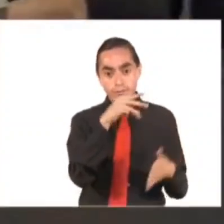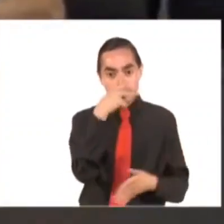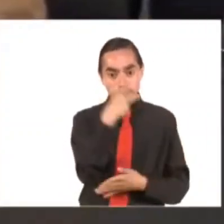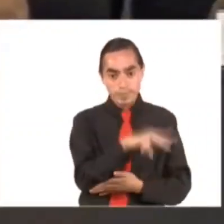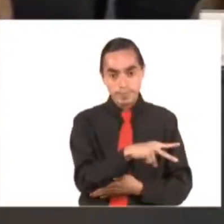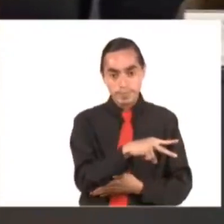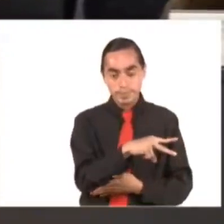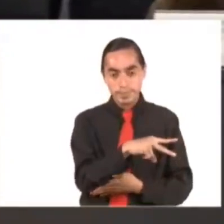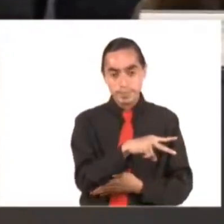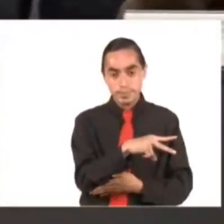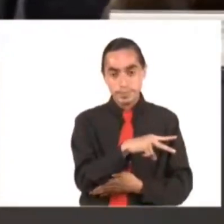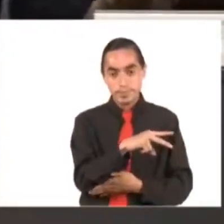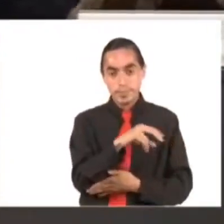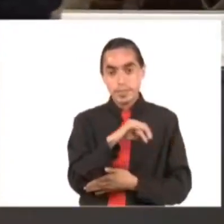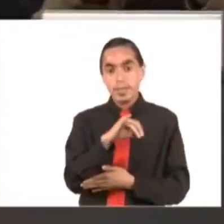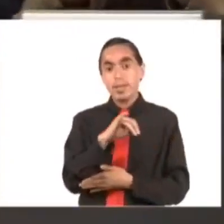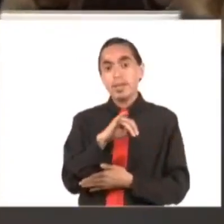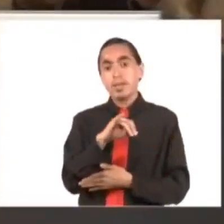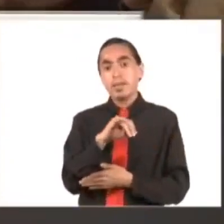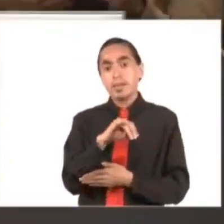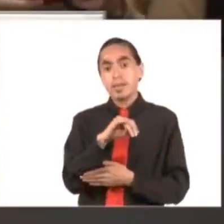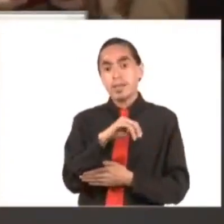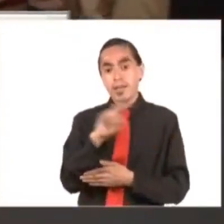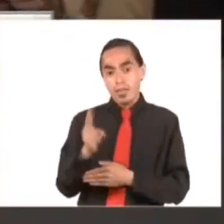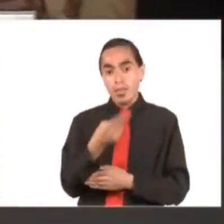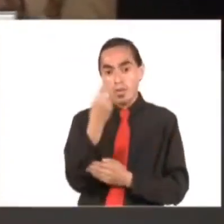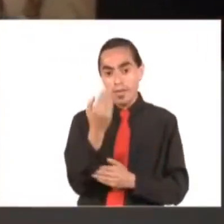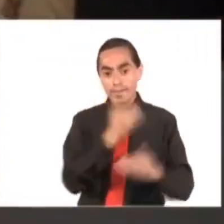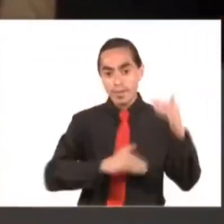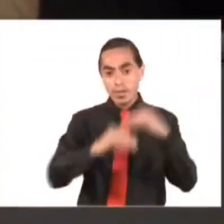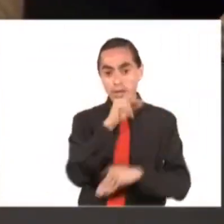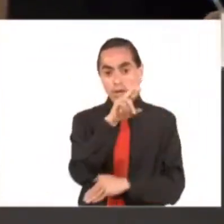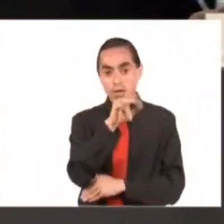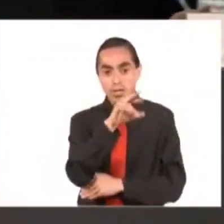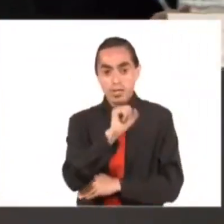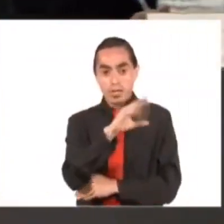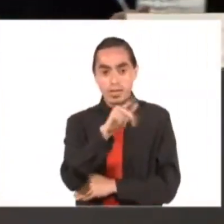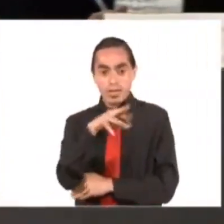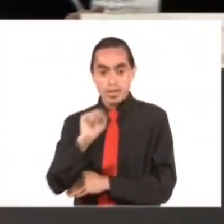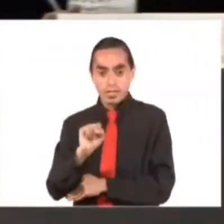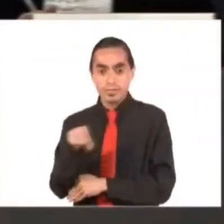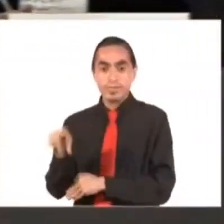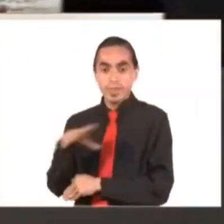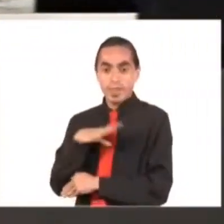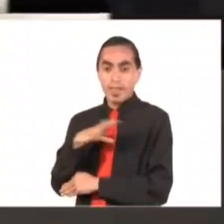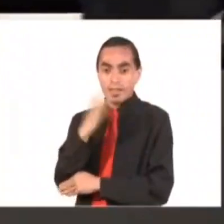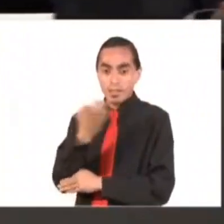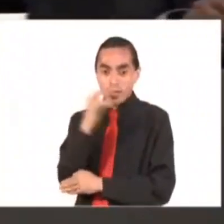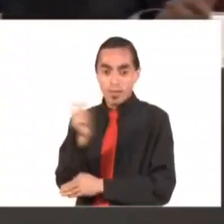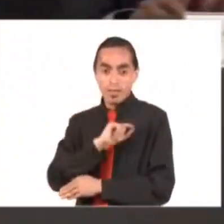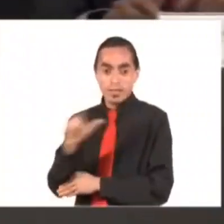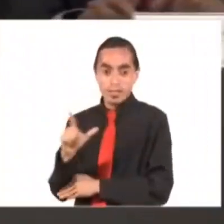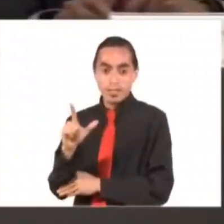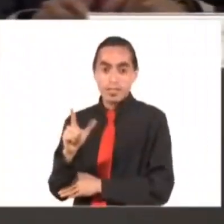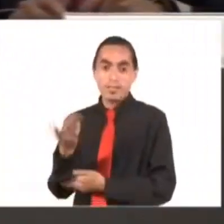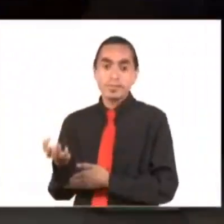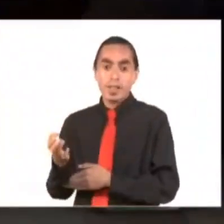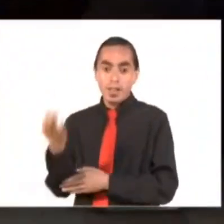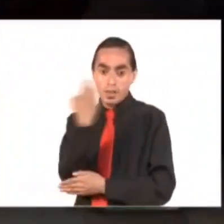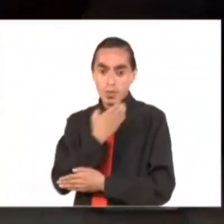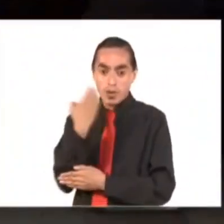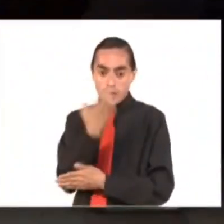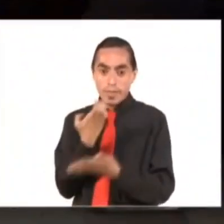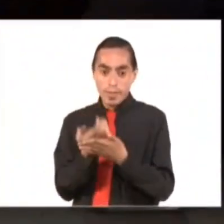el Instituto de Estudios Superiores Rosario Castellanos. Finalmente, por los colegios de profesionistas, el Colegio de Economistas, el